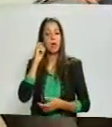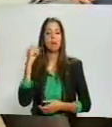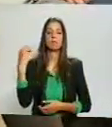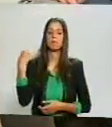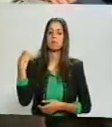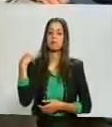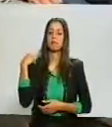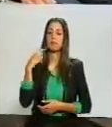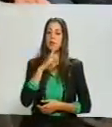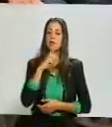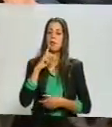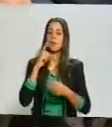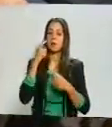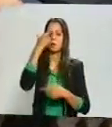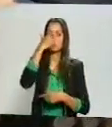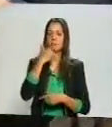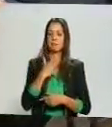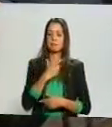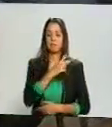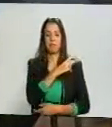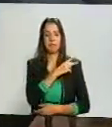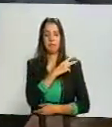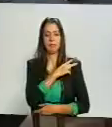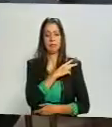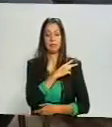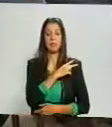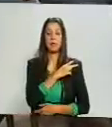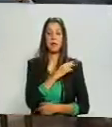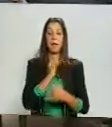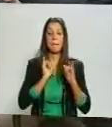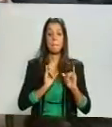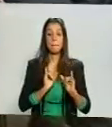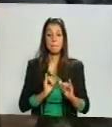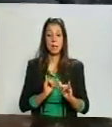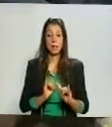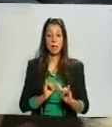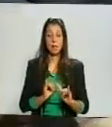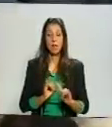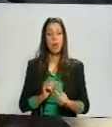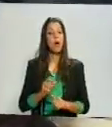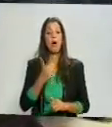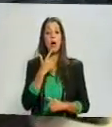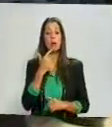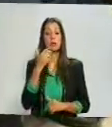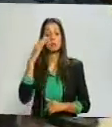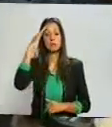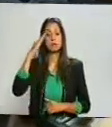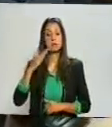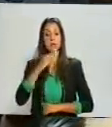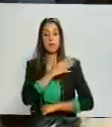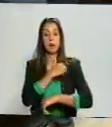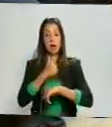fue propuesta por el propio mariscal para ser